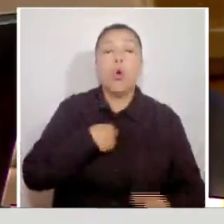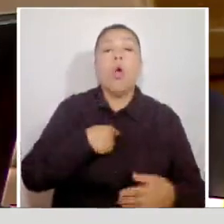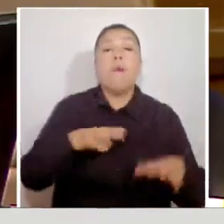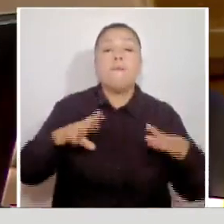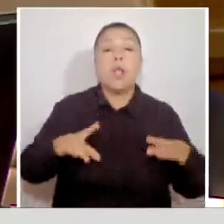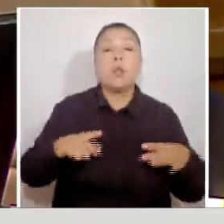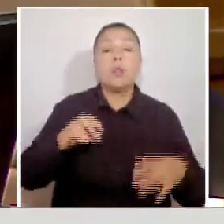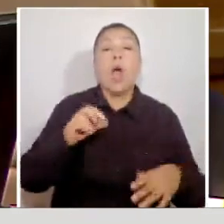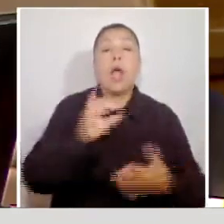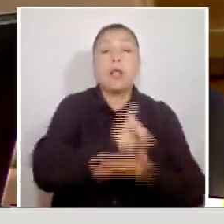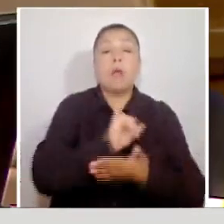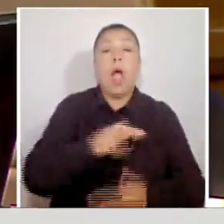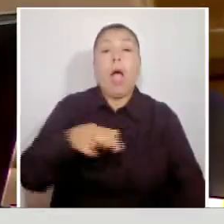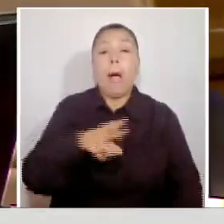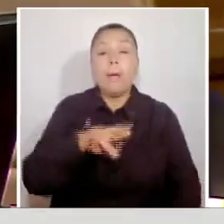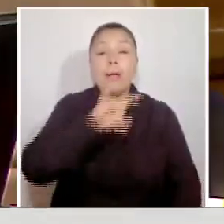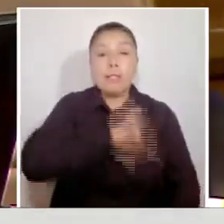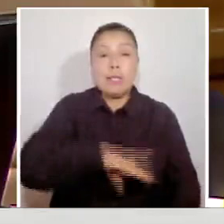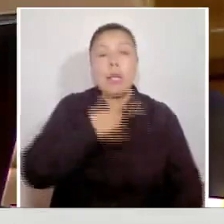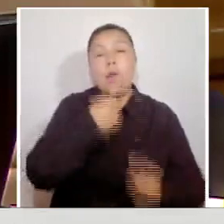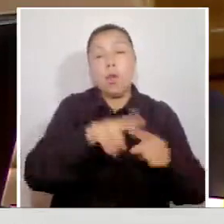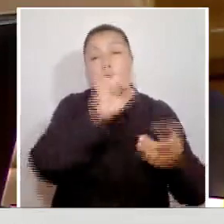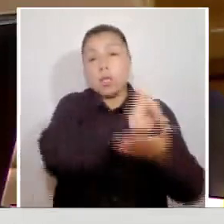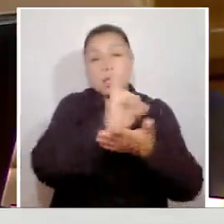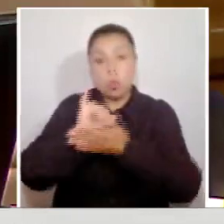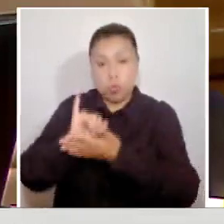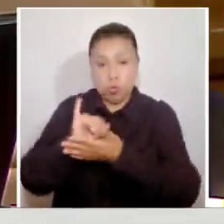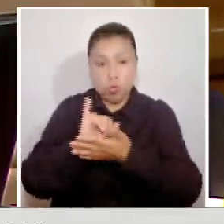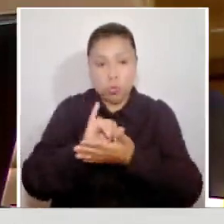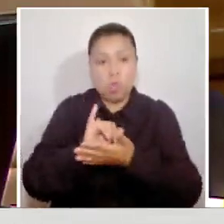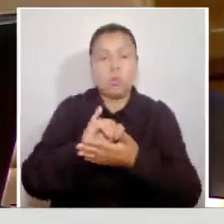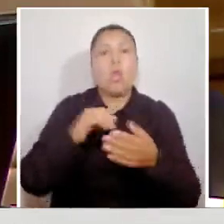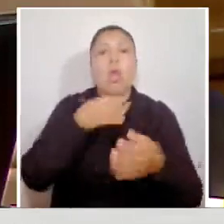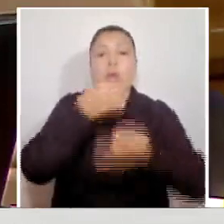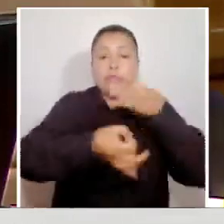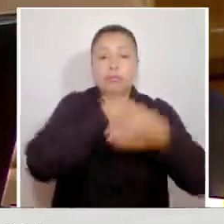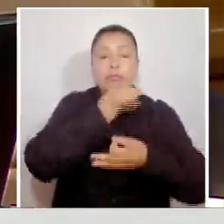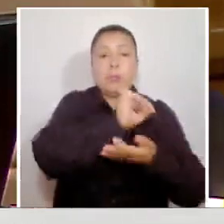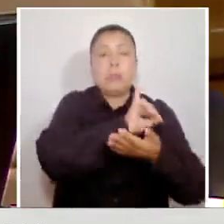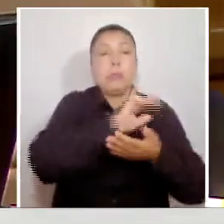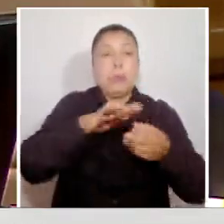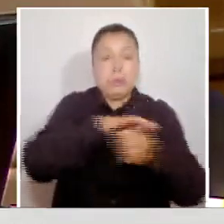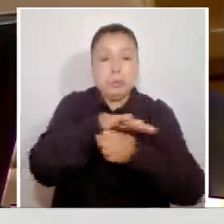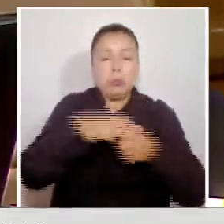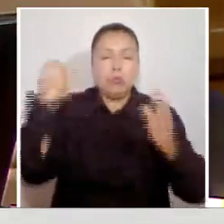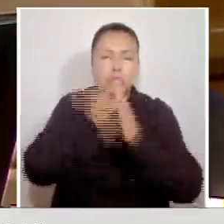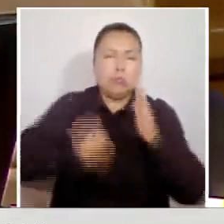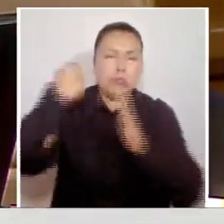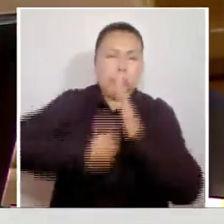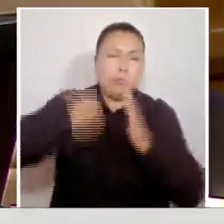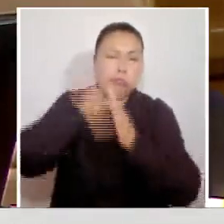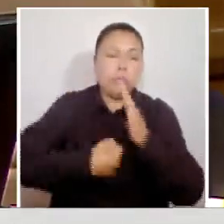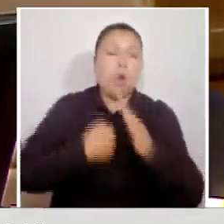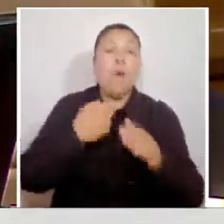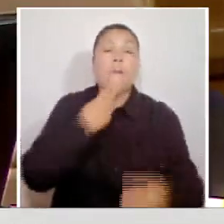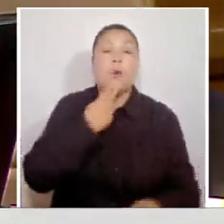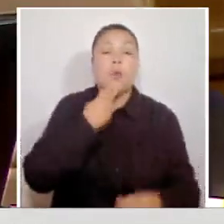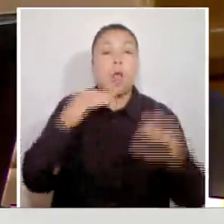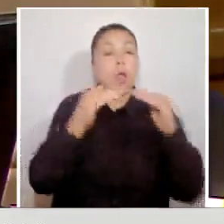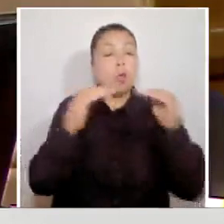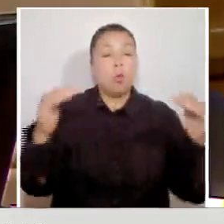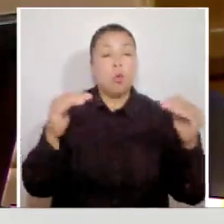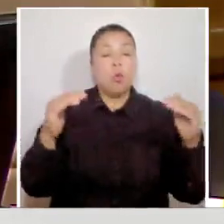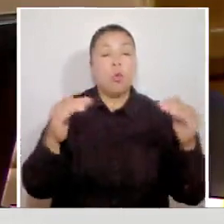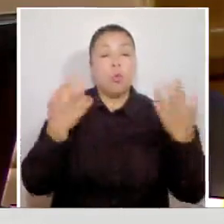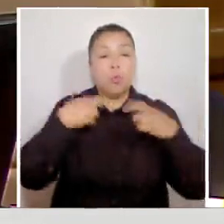así como a tantas otras que hoy día están levantando situaciones como esta en una lucha constante por vivir en igualdad de condición